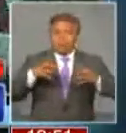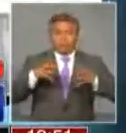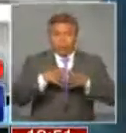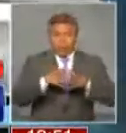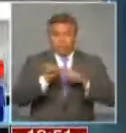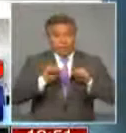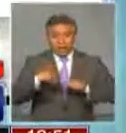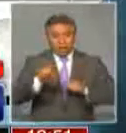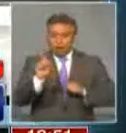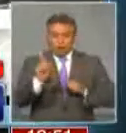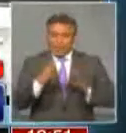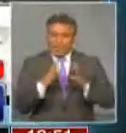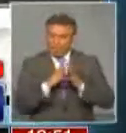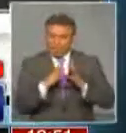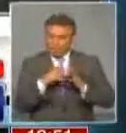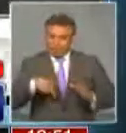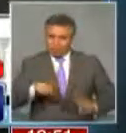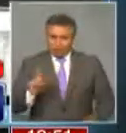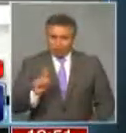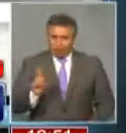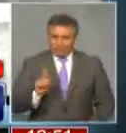Matilde.